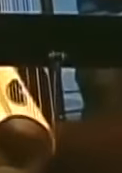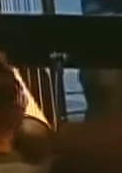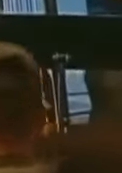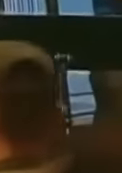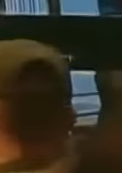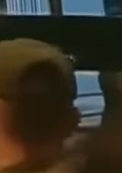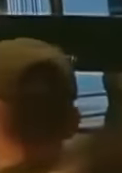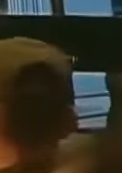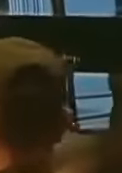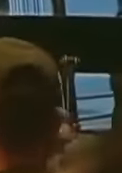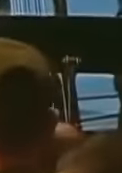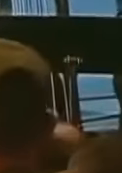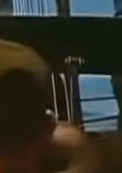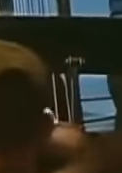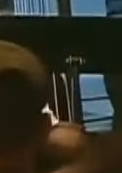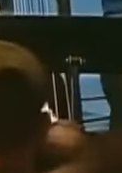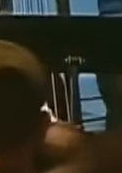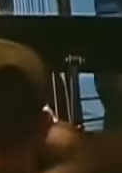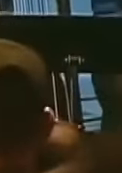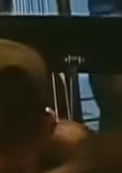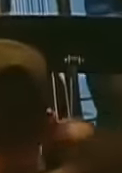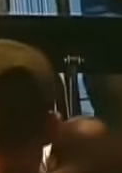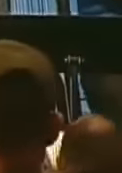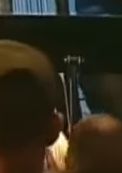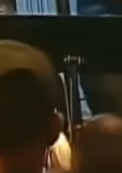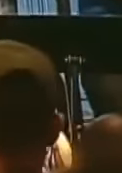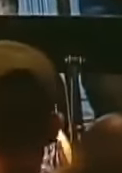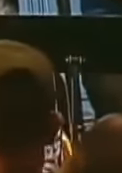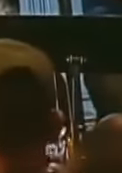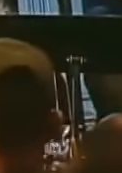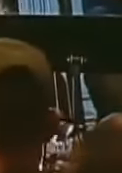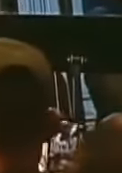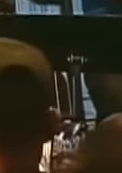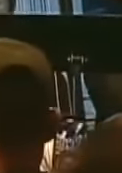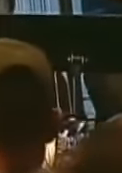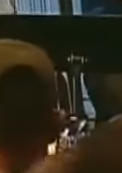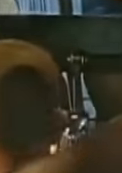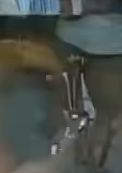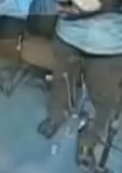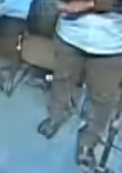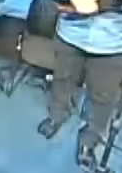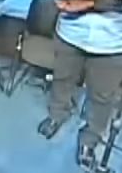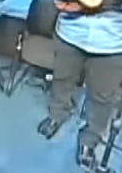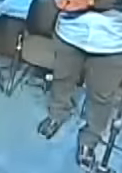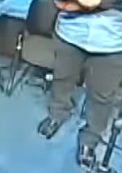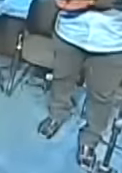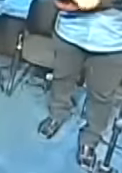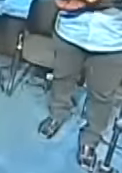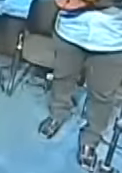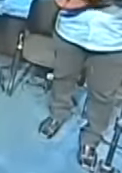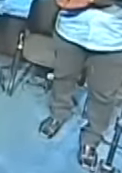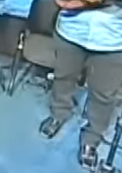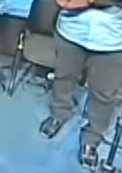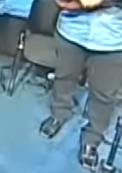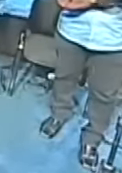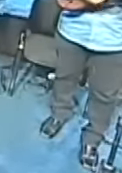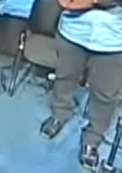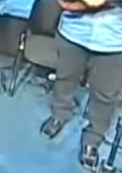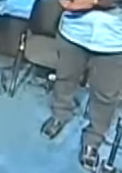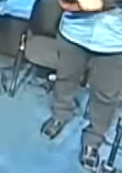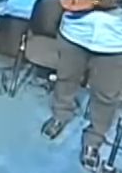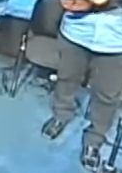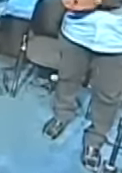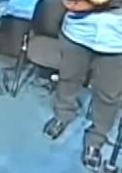Esequiba nos pertenece. Así está amparado en el derecho internacional y los distintos documentos históricos que